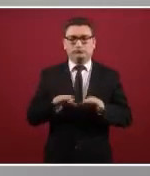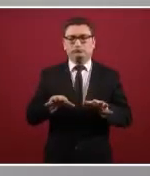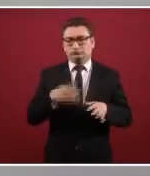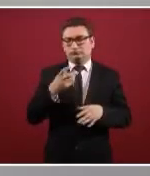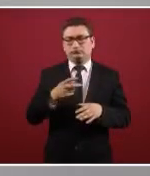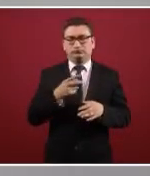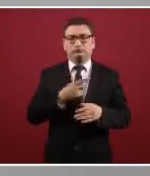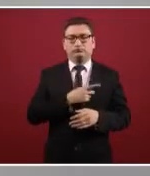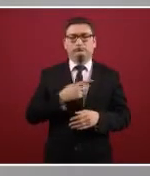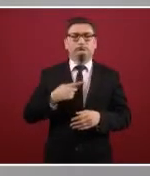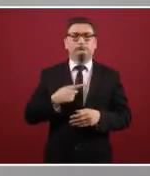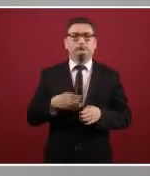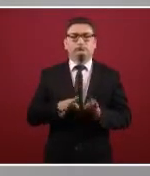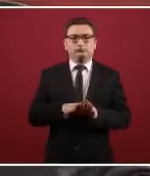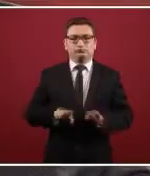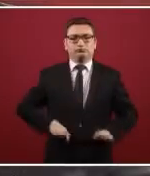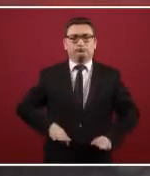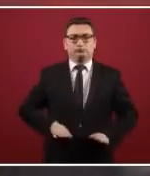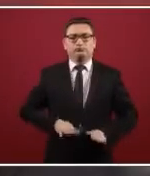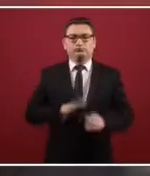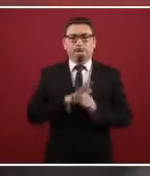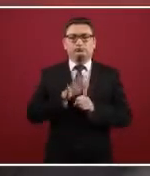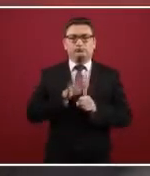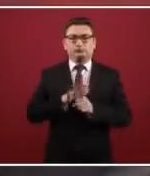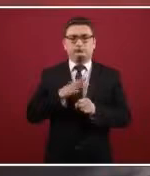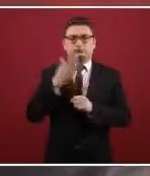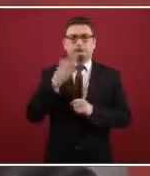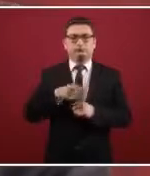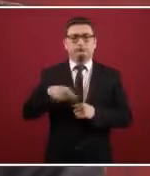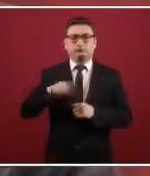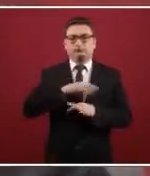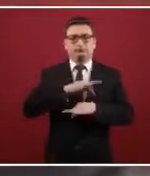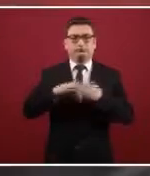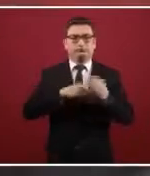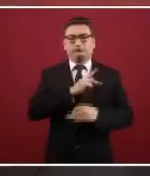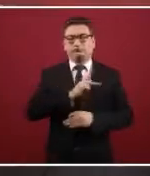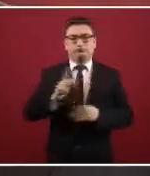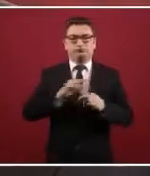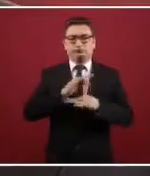debe ser cada vez más asunto de todos.